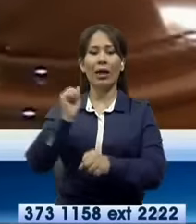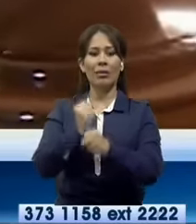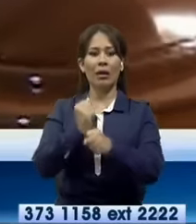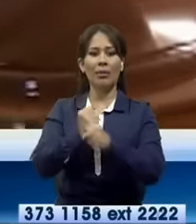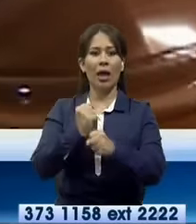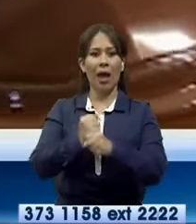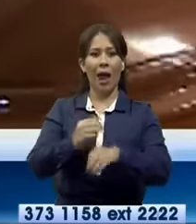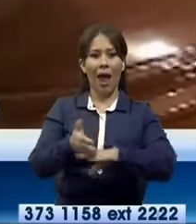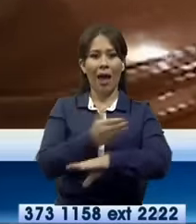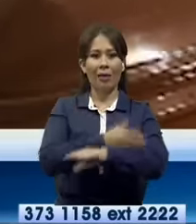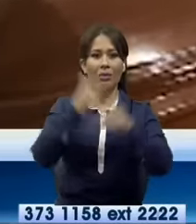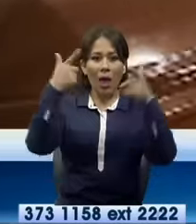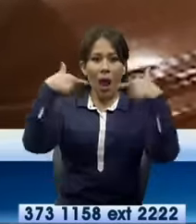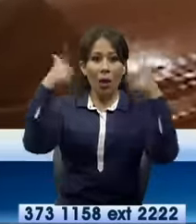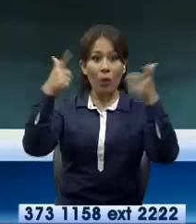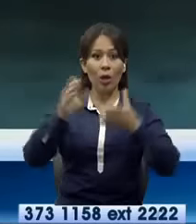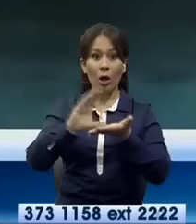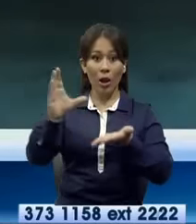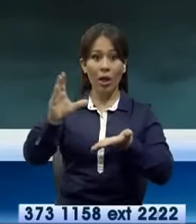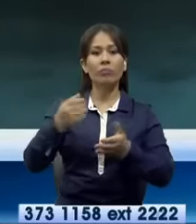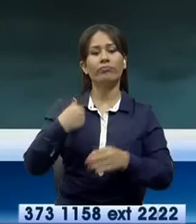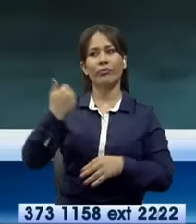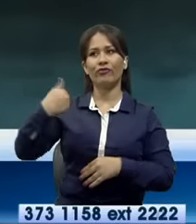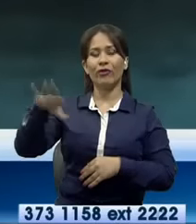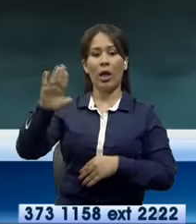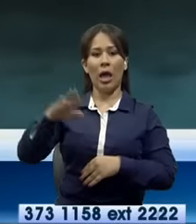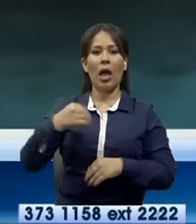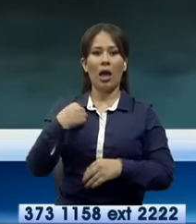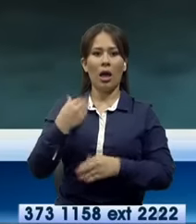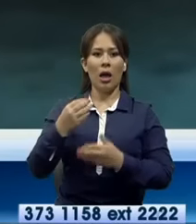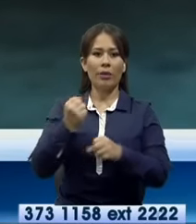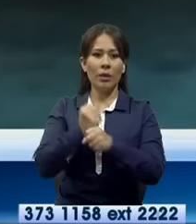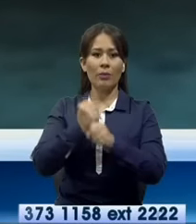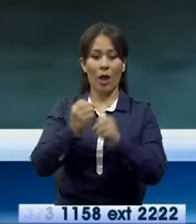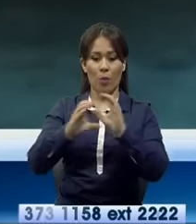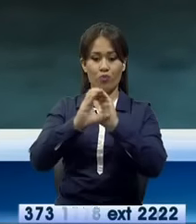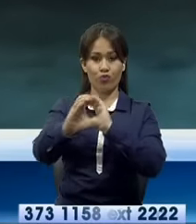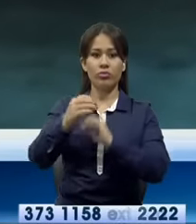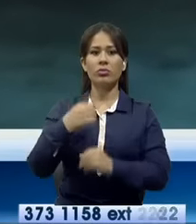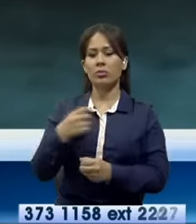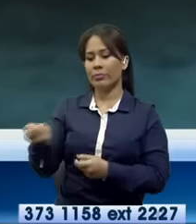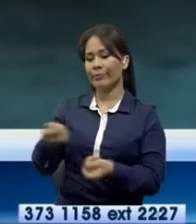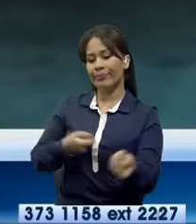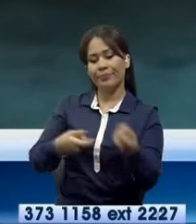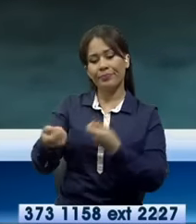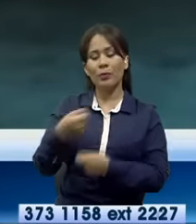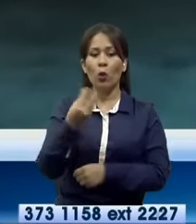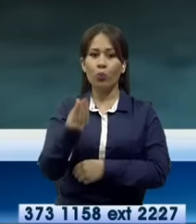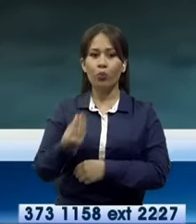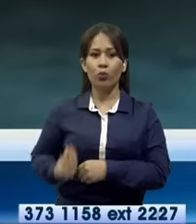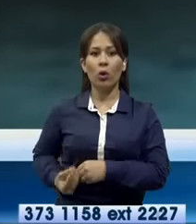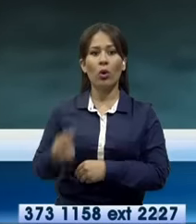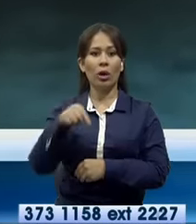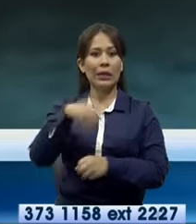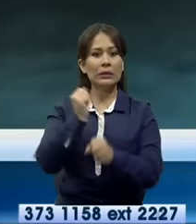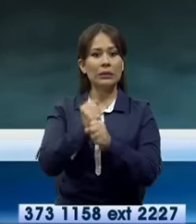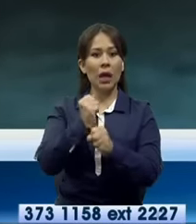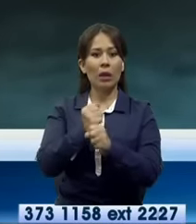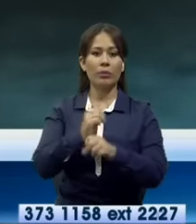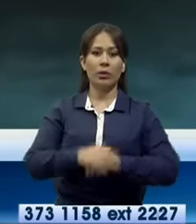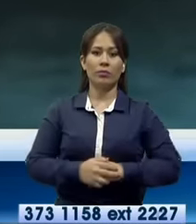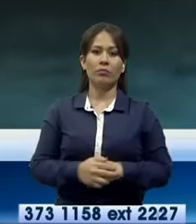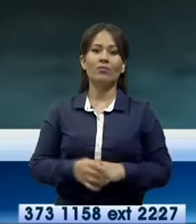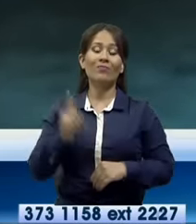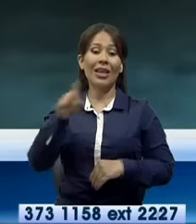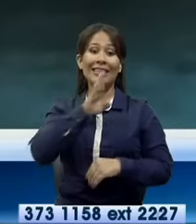de haberse graduado del colegio. Un mes y medio así debía ser que estaba trabajando y estaba